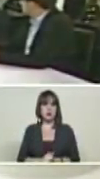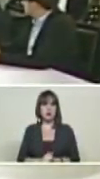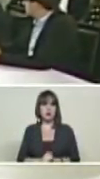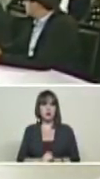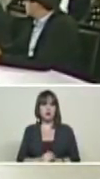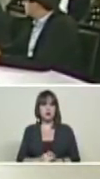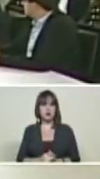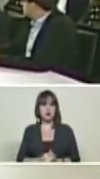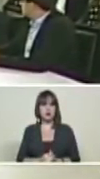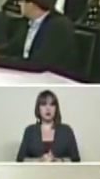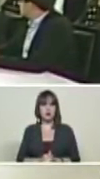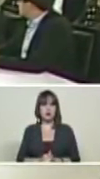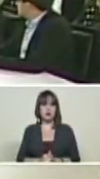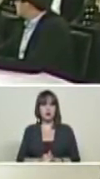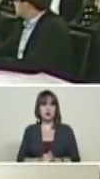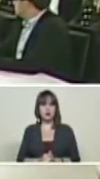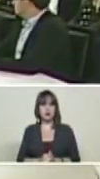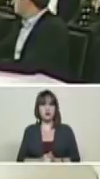Cumplámosle al país.